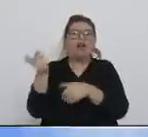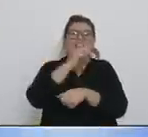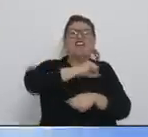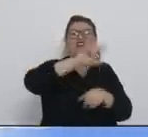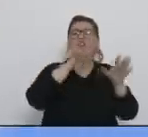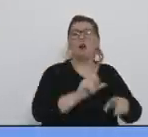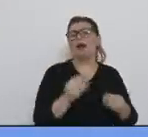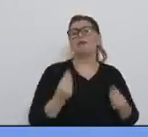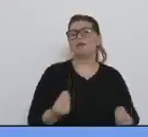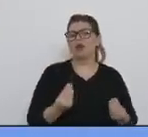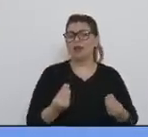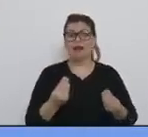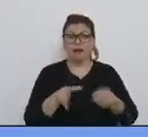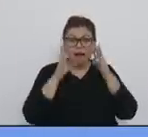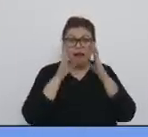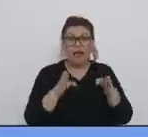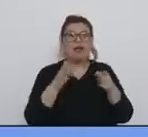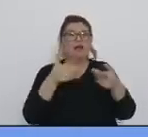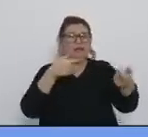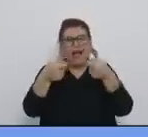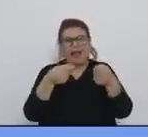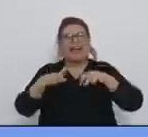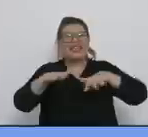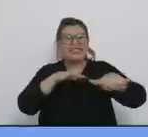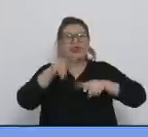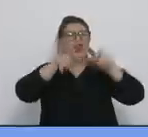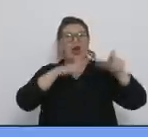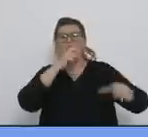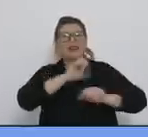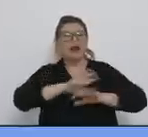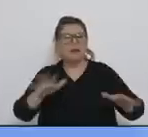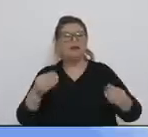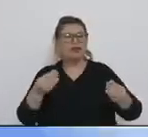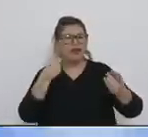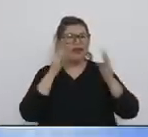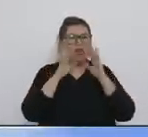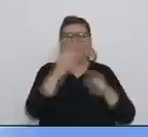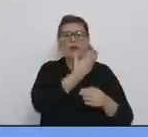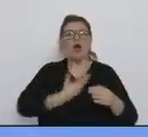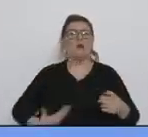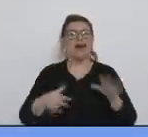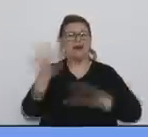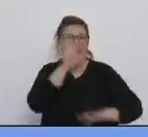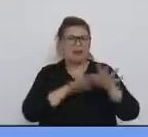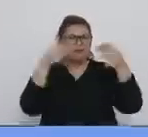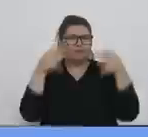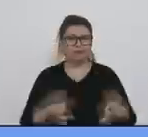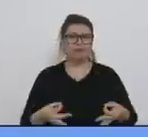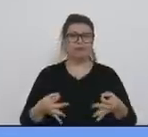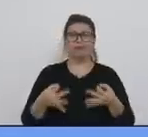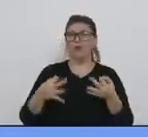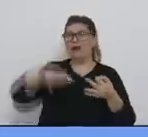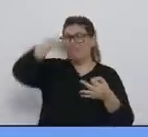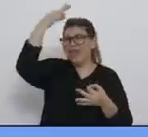porque no se dedican a contener una situación que la gente no da más porque no se dedica a gobernar entonces de este circo que se